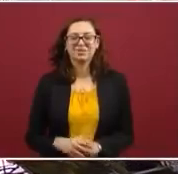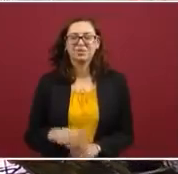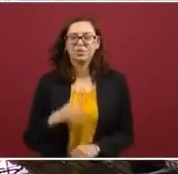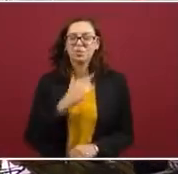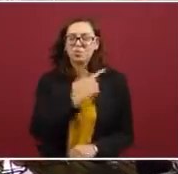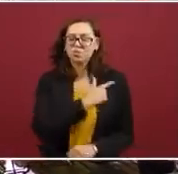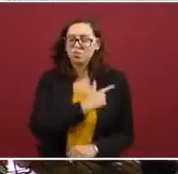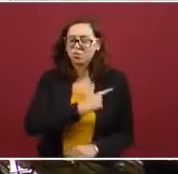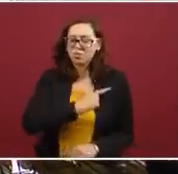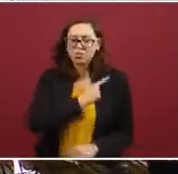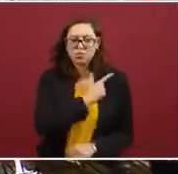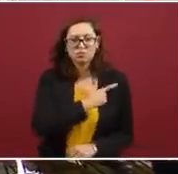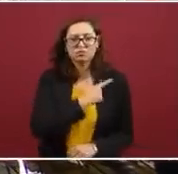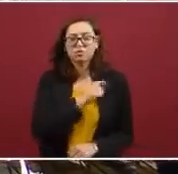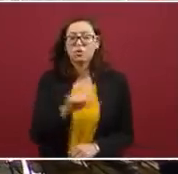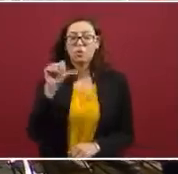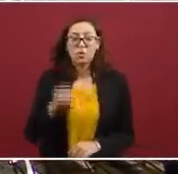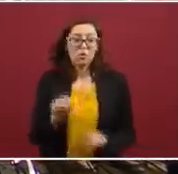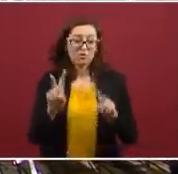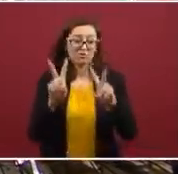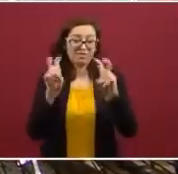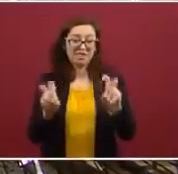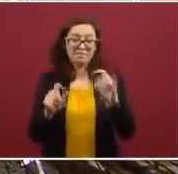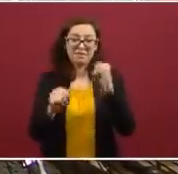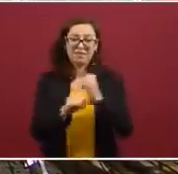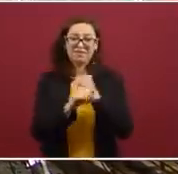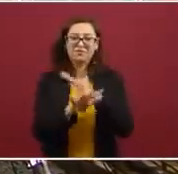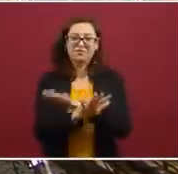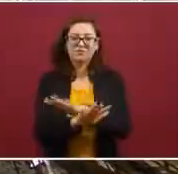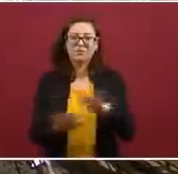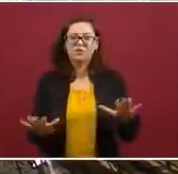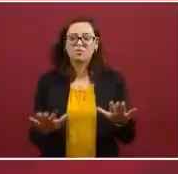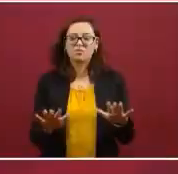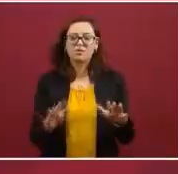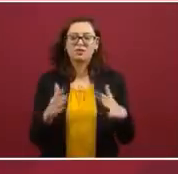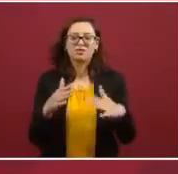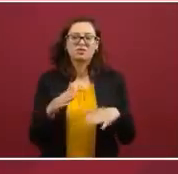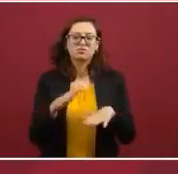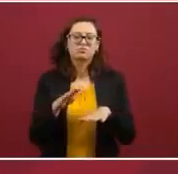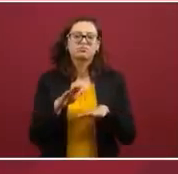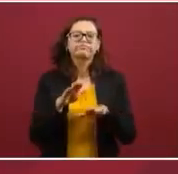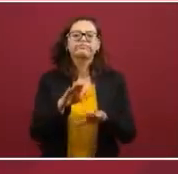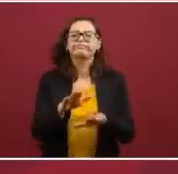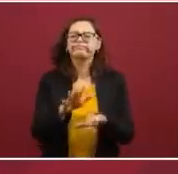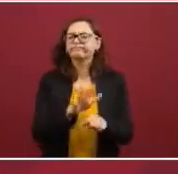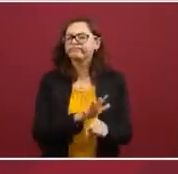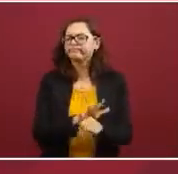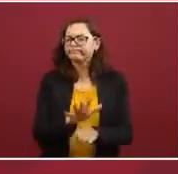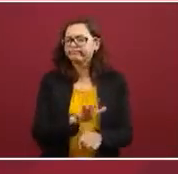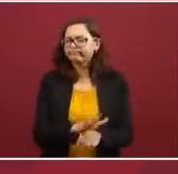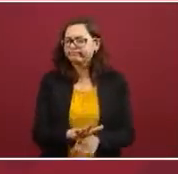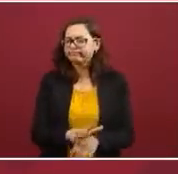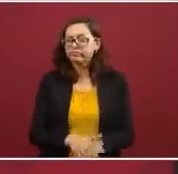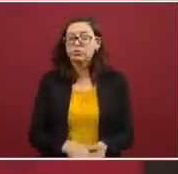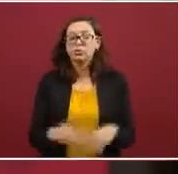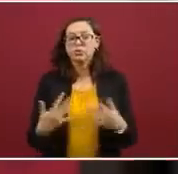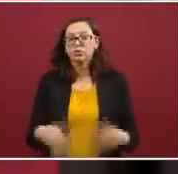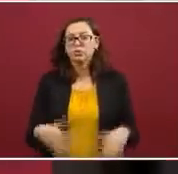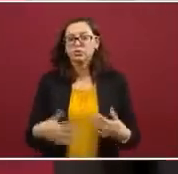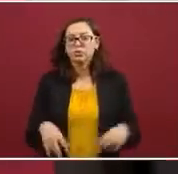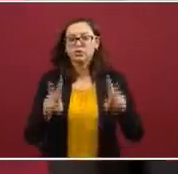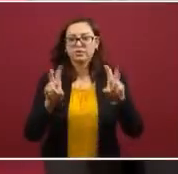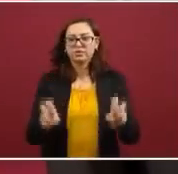informar el día de hoy sobre un tema muy